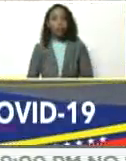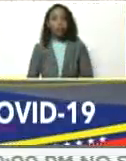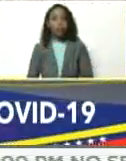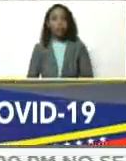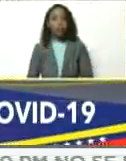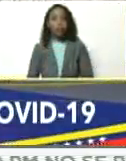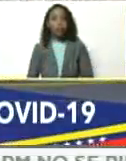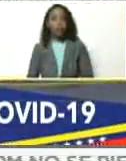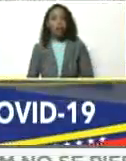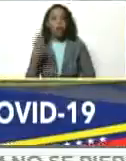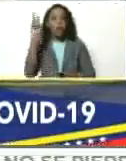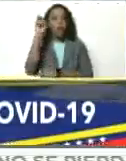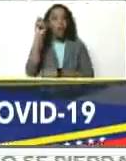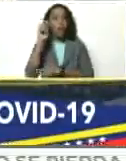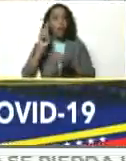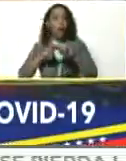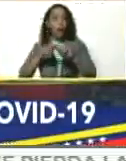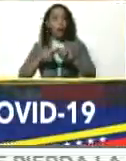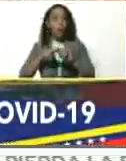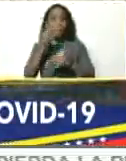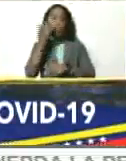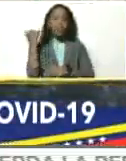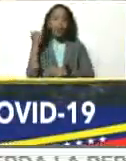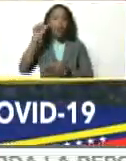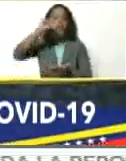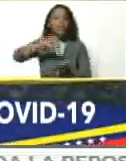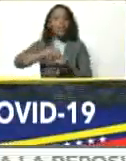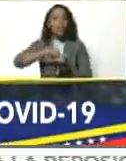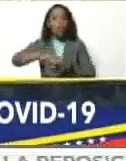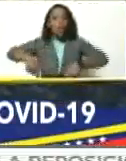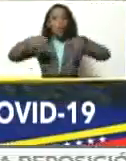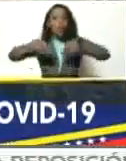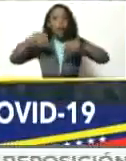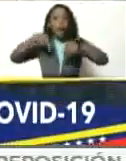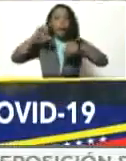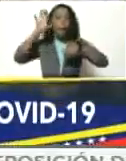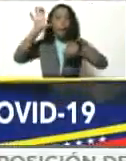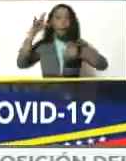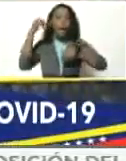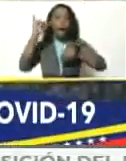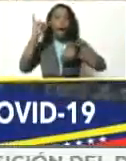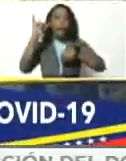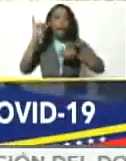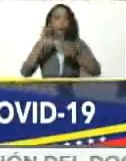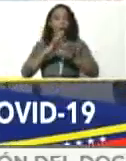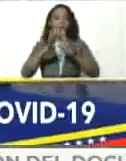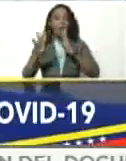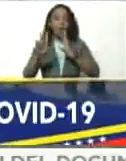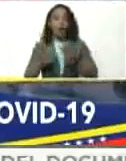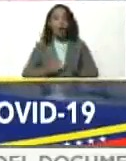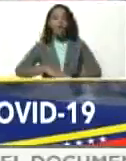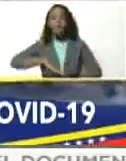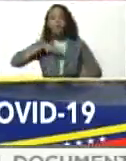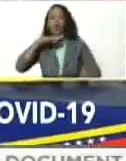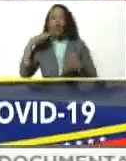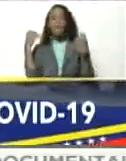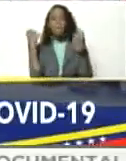del viernes, los centros comerciales del país estaban de bote en bote, full.